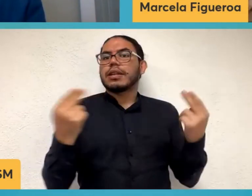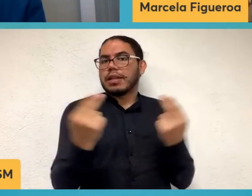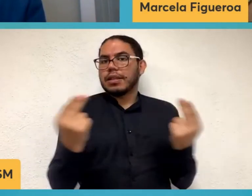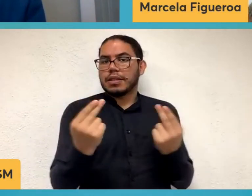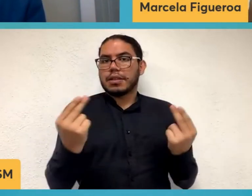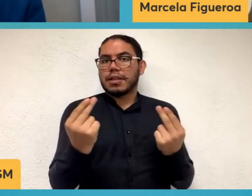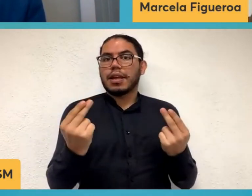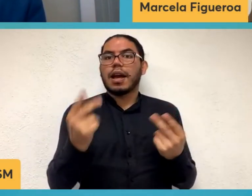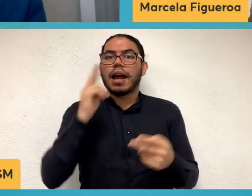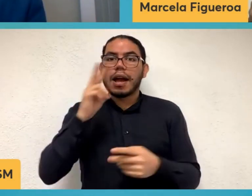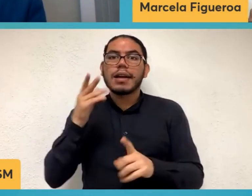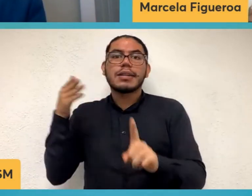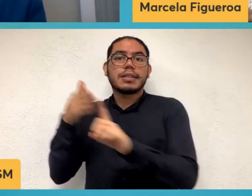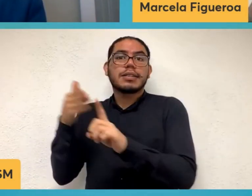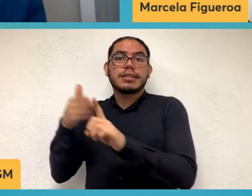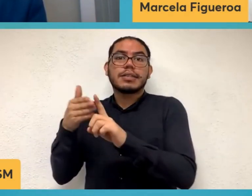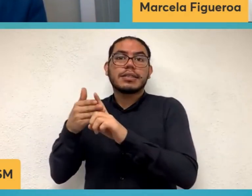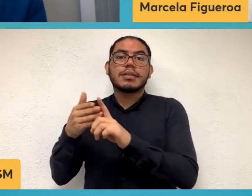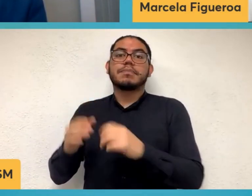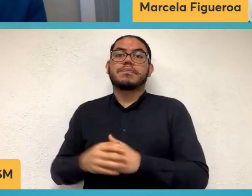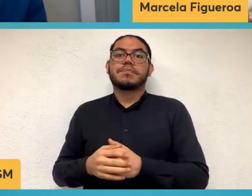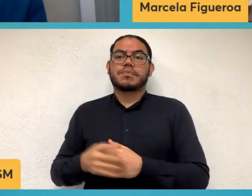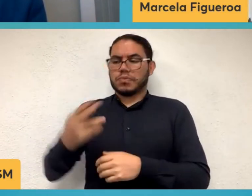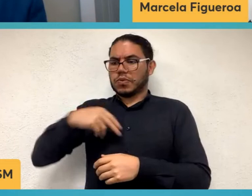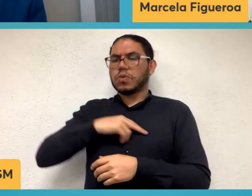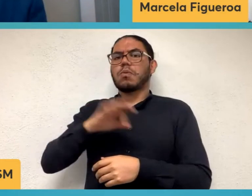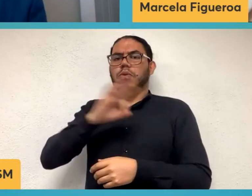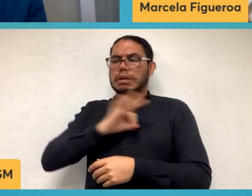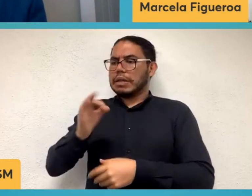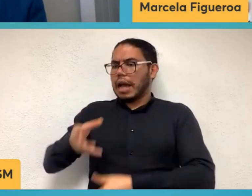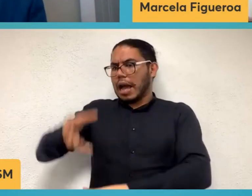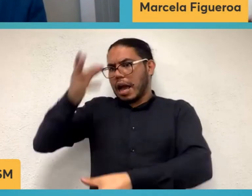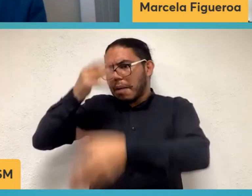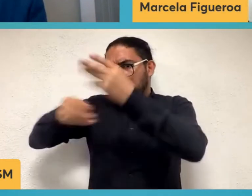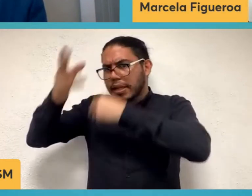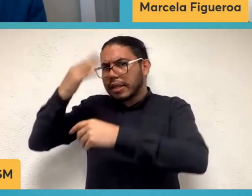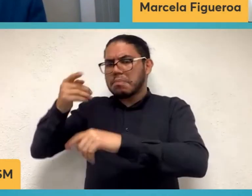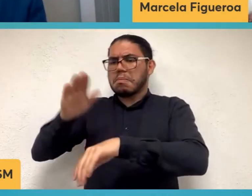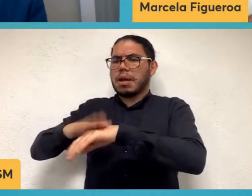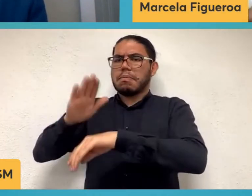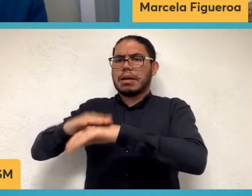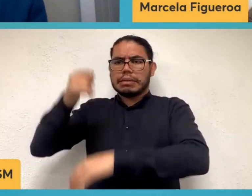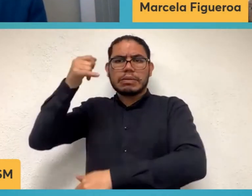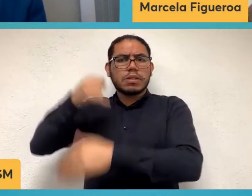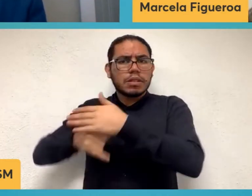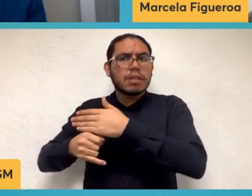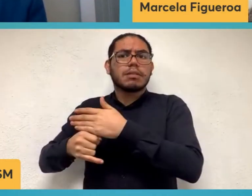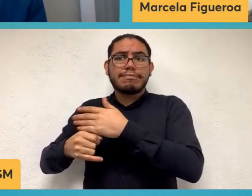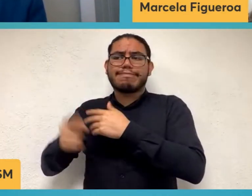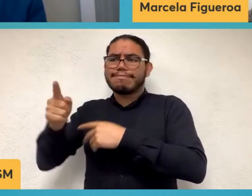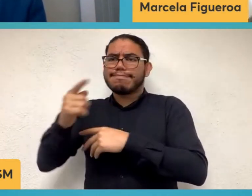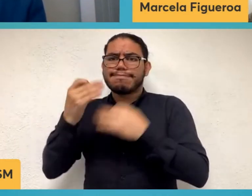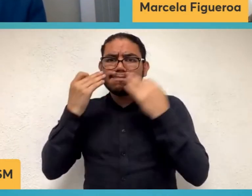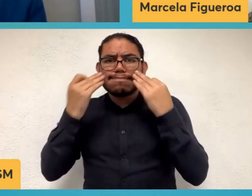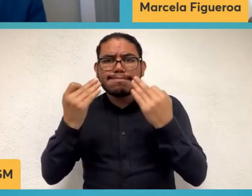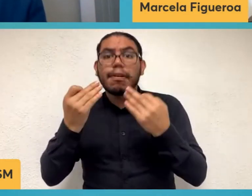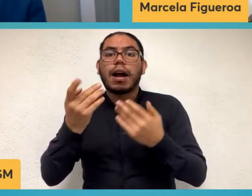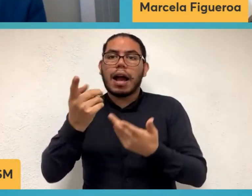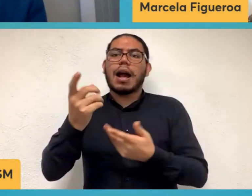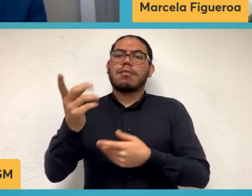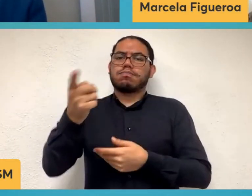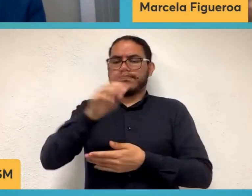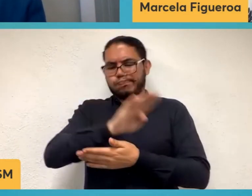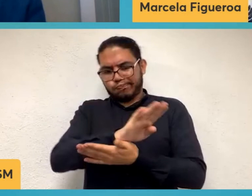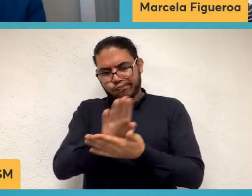de referencia donde también nos podemos nutrir, podemos aprender a través de estos testimonios, con humildad aprender de